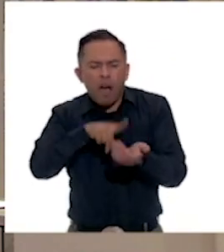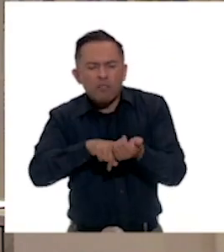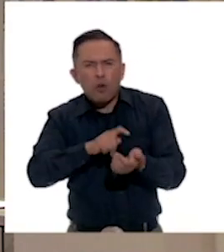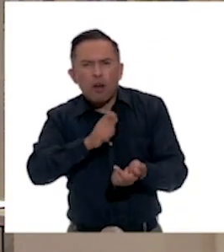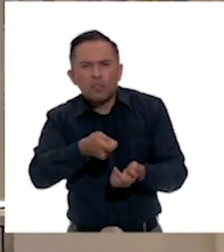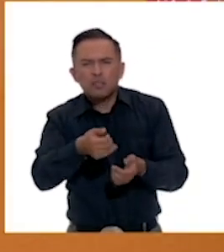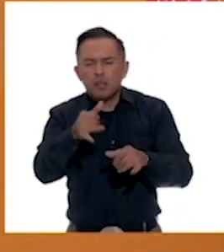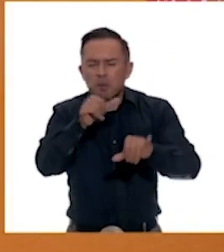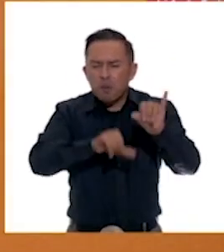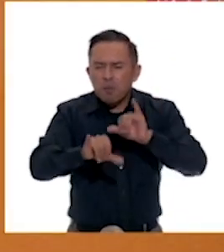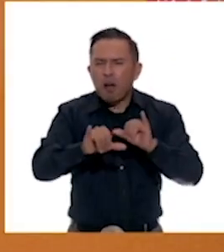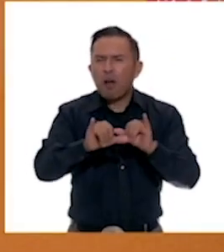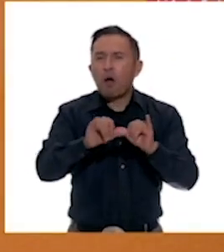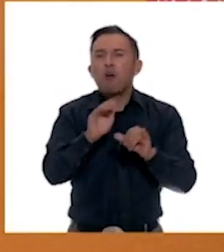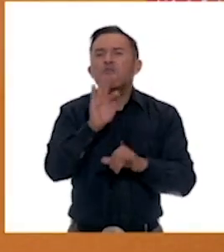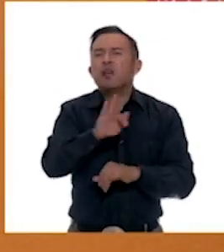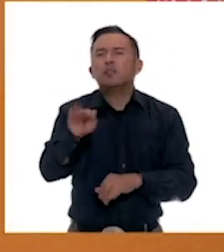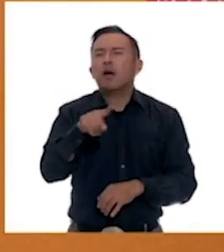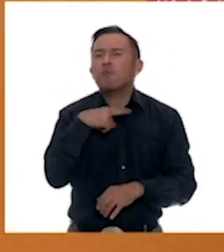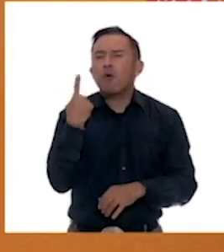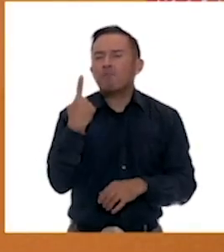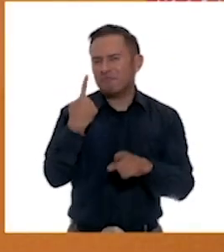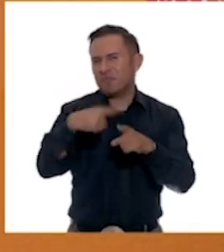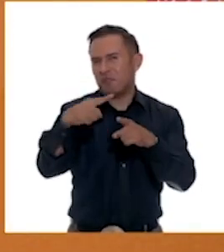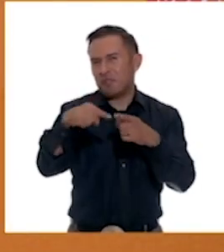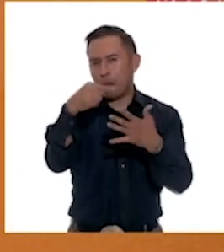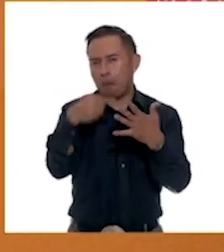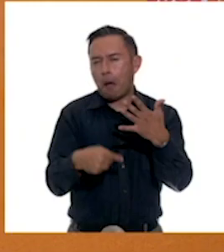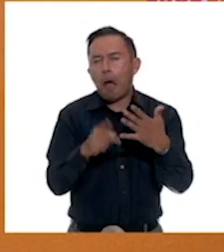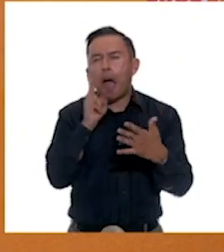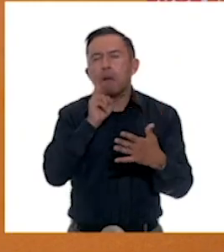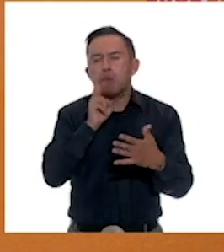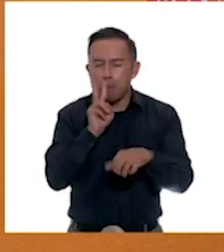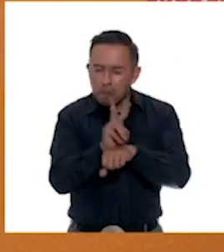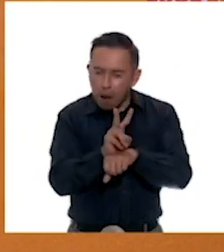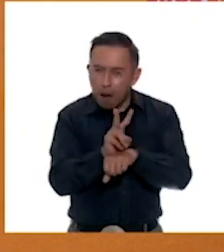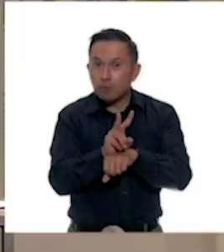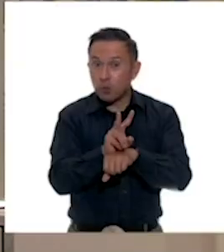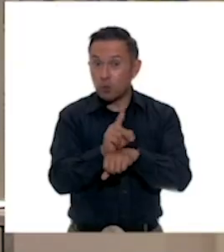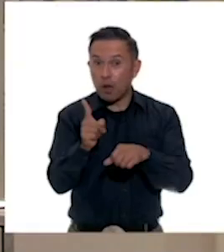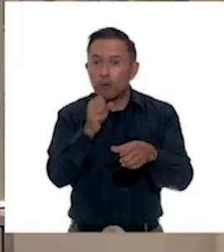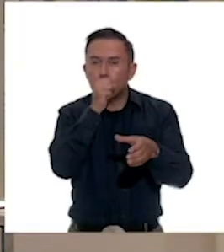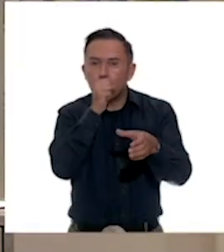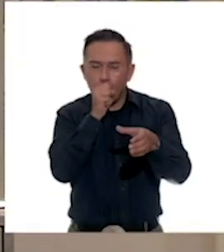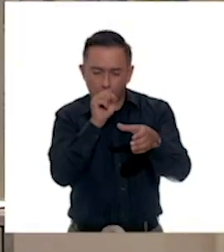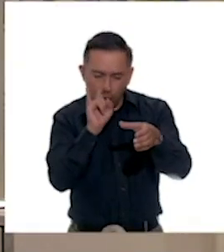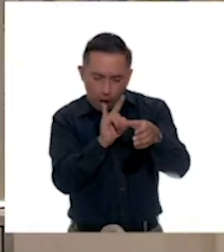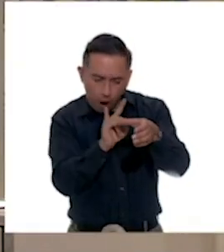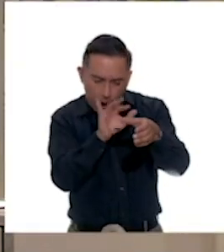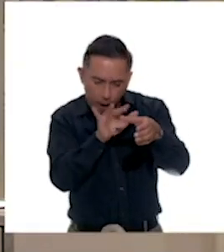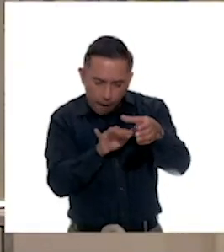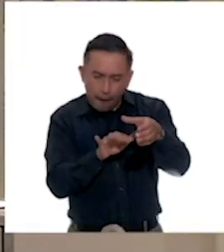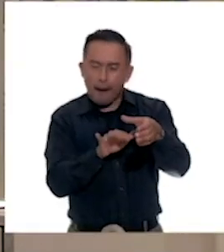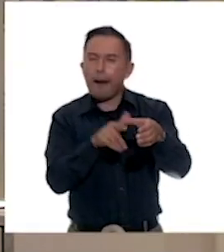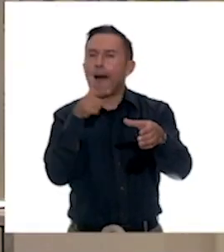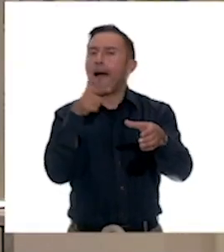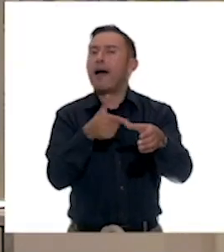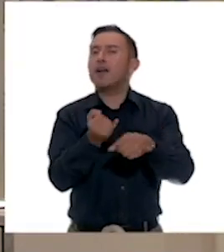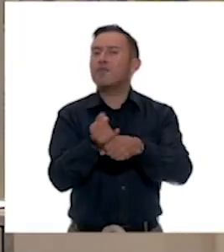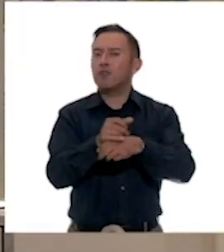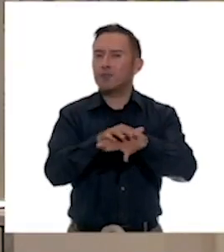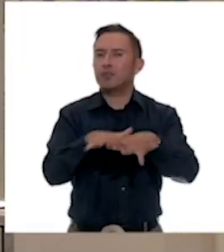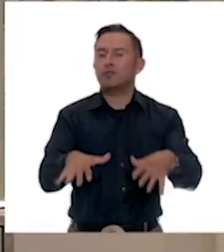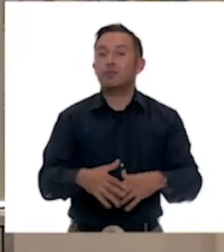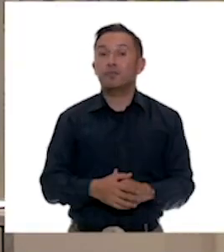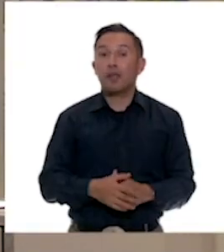algún otro elemento. Conversa en casa sobre la utilidad de la información de la etiqueta. Ahora vamos a